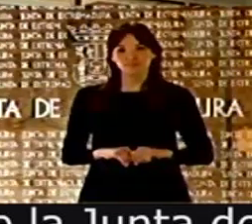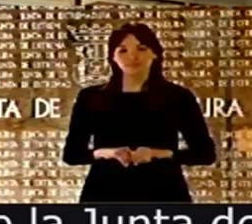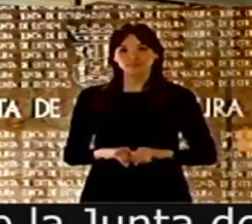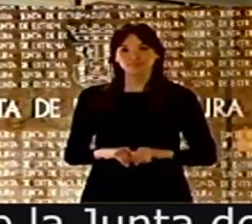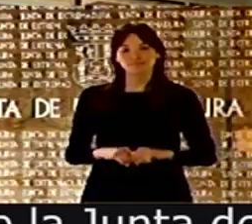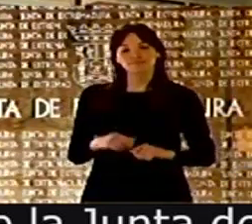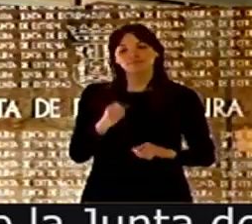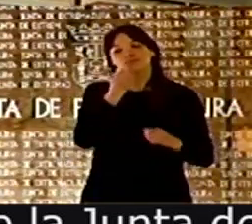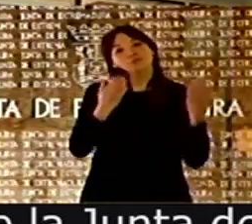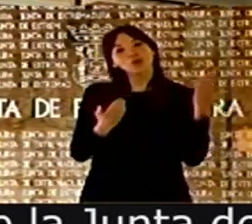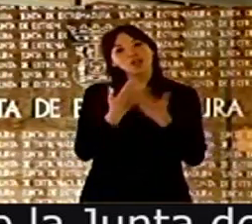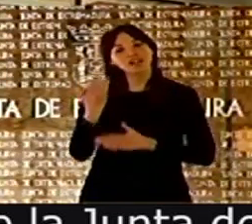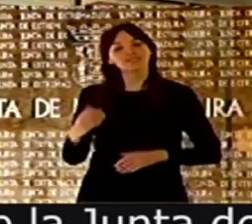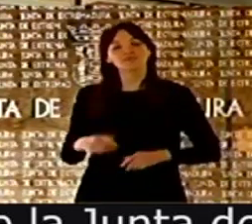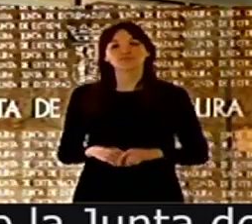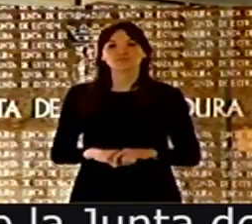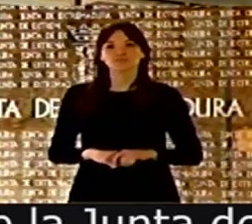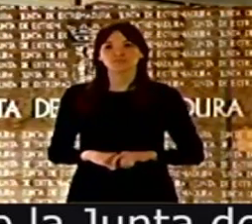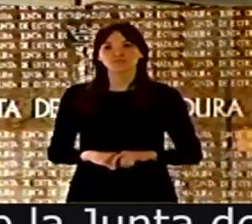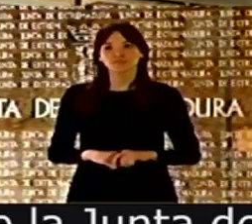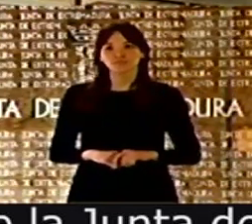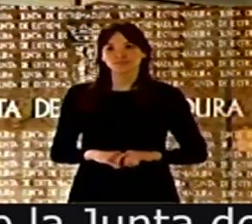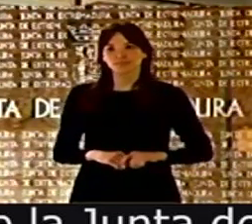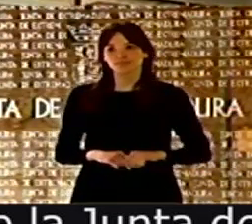Bien, buenos días.